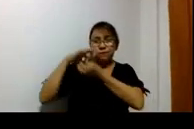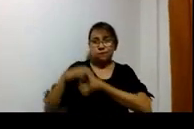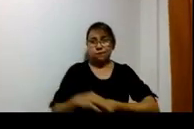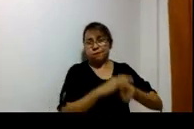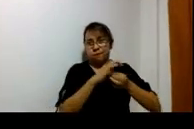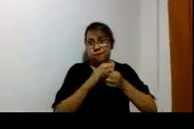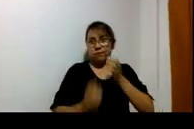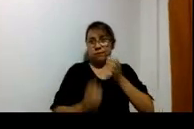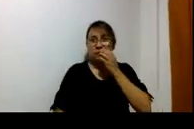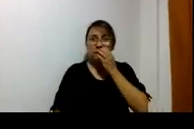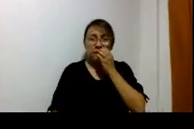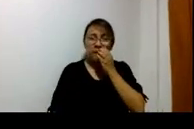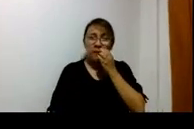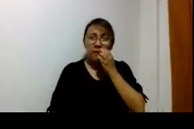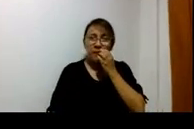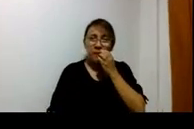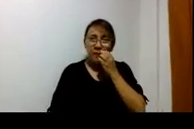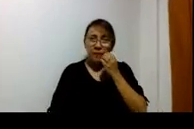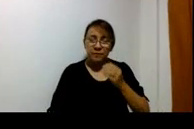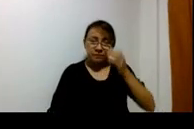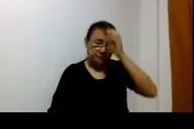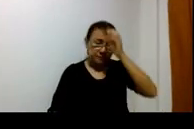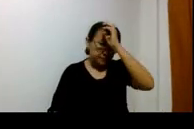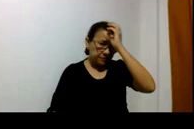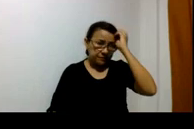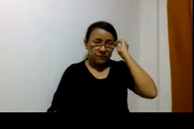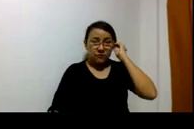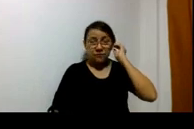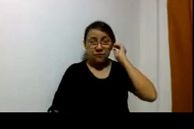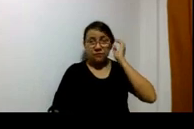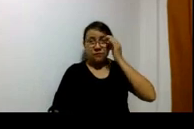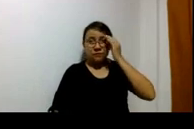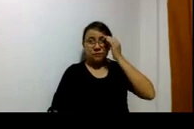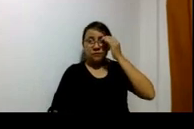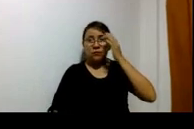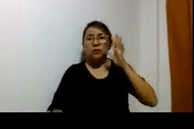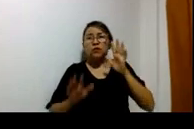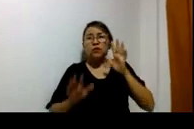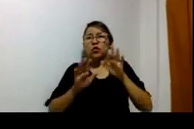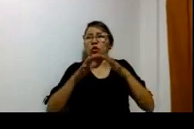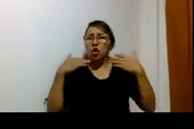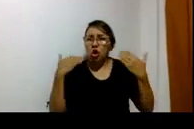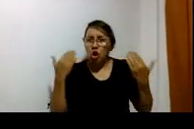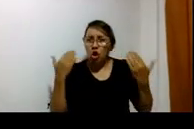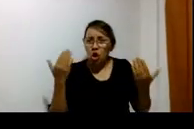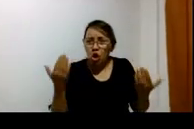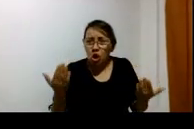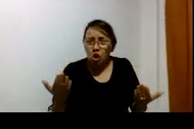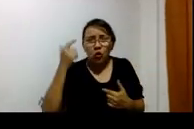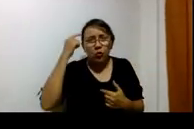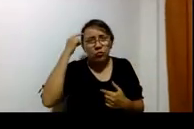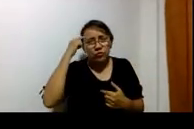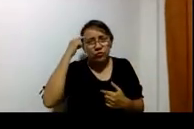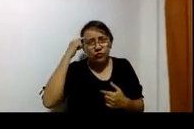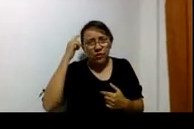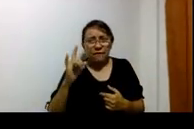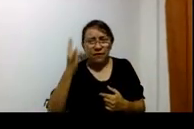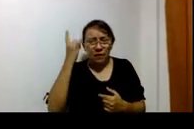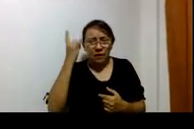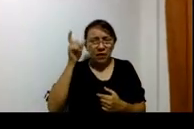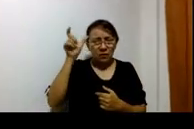los signos vitales, entonces, pues tenemos que los signos vitales son aquellos indicadores que van a reflejar el